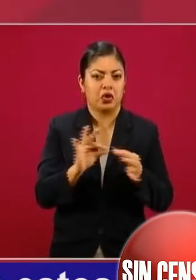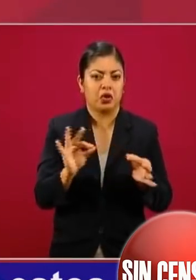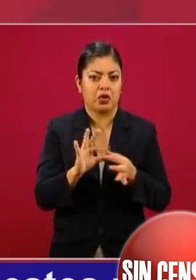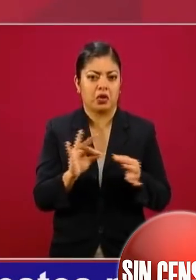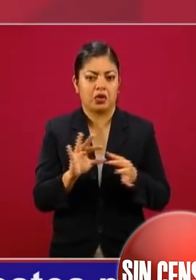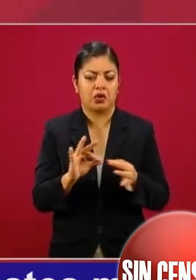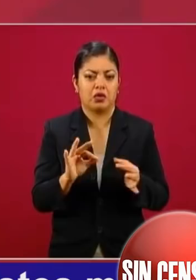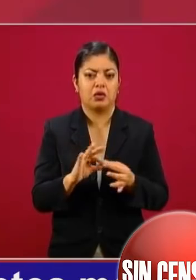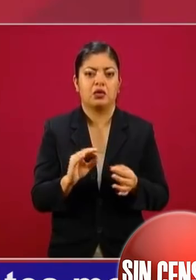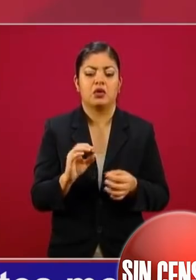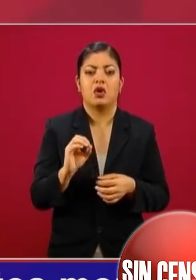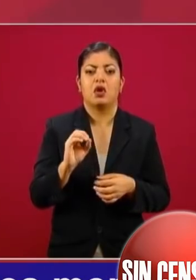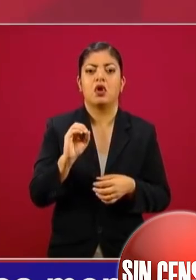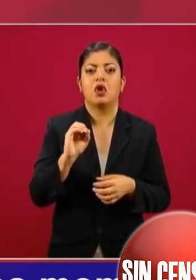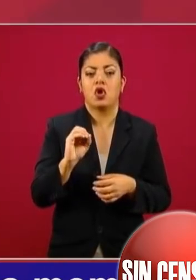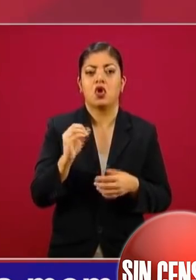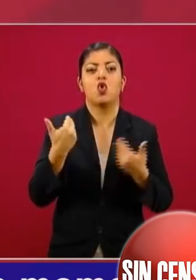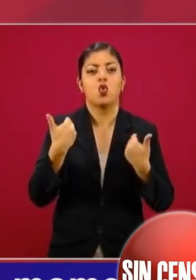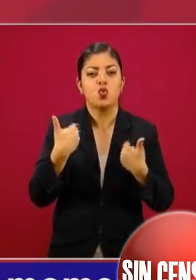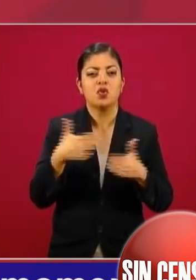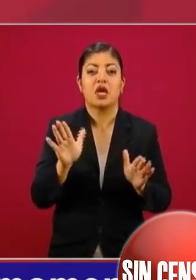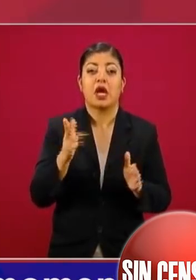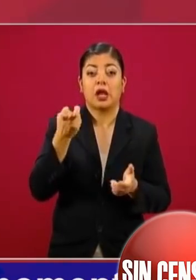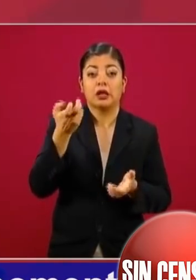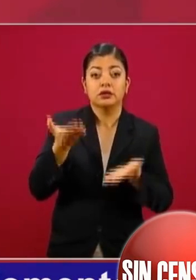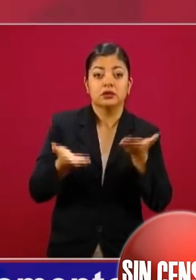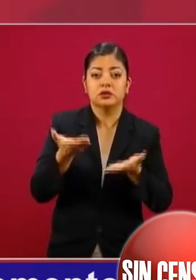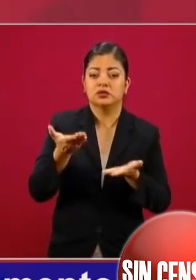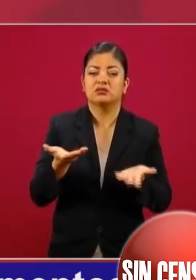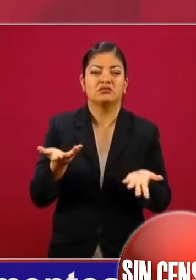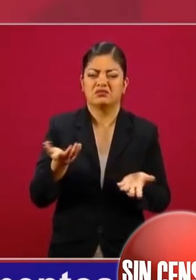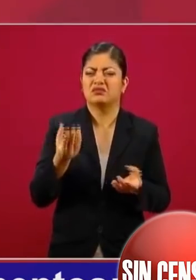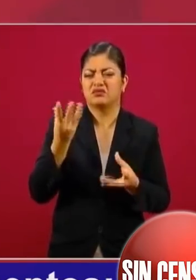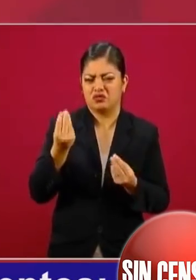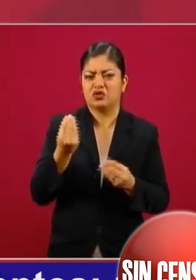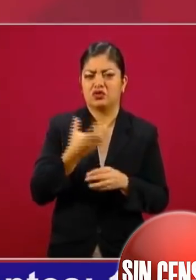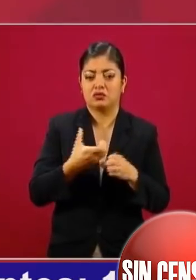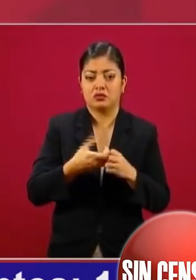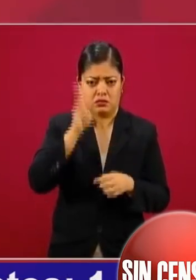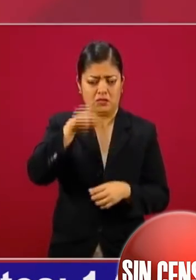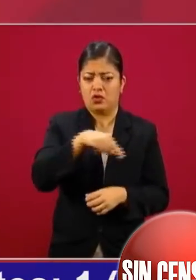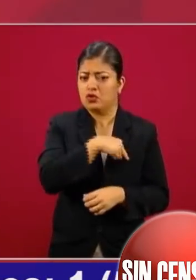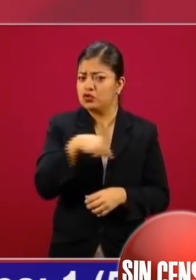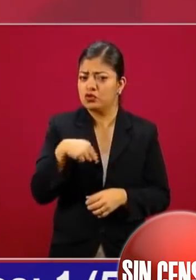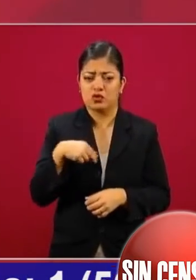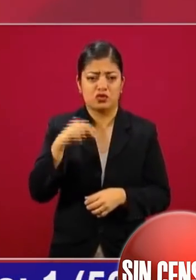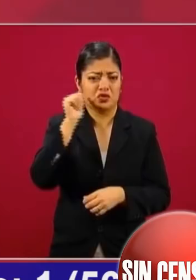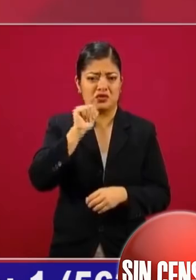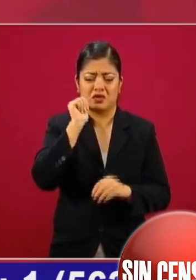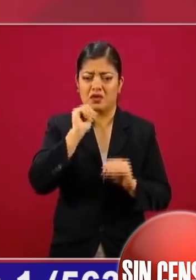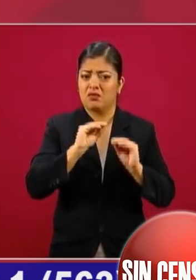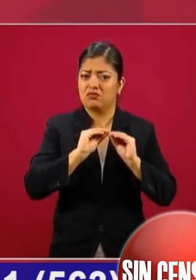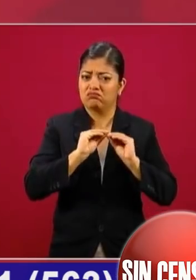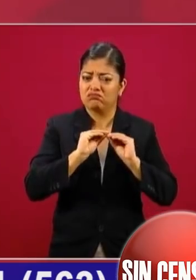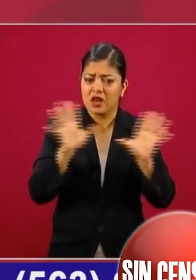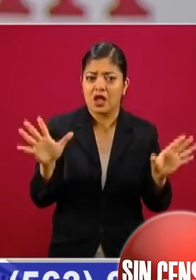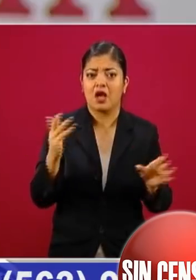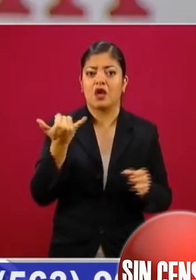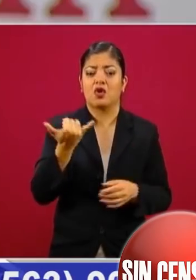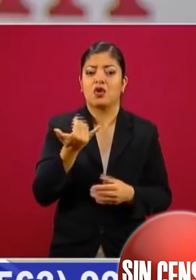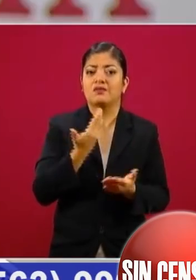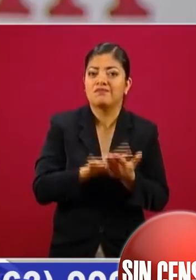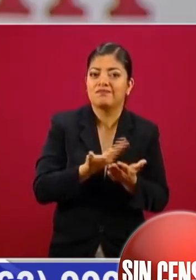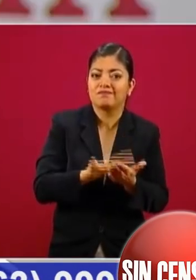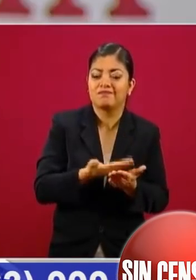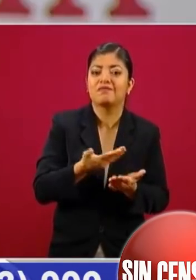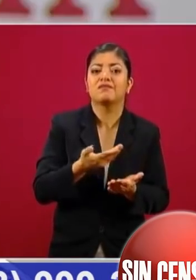quizá comparar con lo que hubiera sido no basta. Hemos dicho con absoluta claridad y con fundamento técnico y científico,